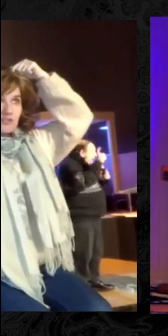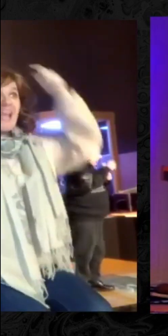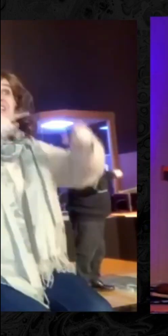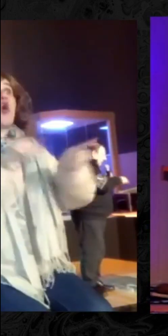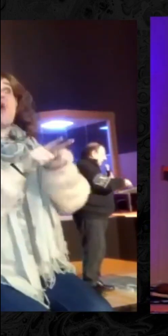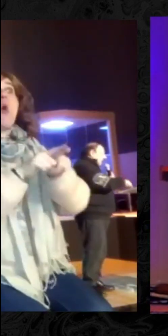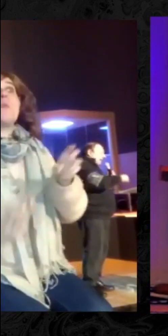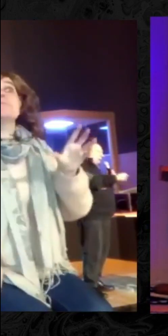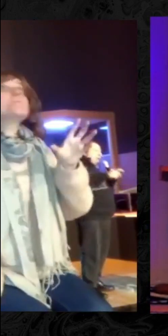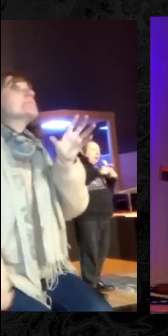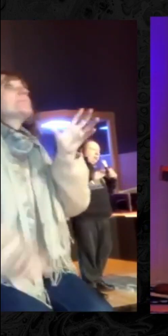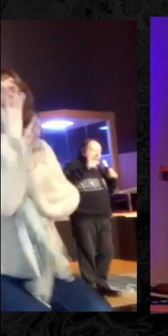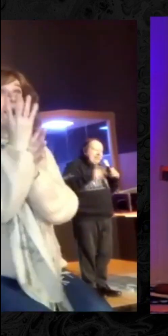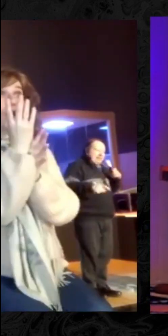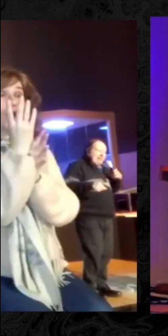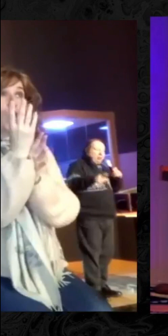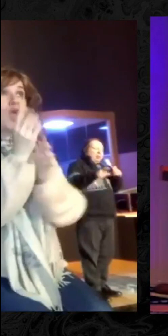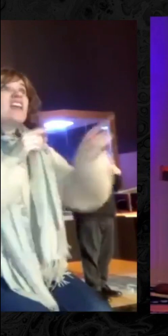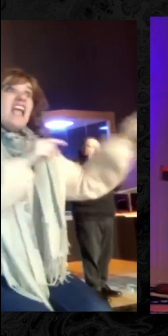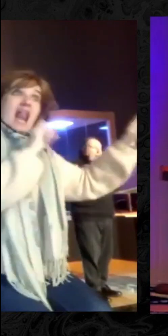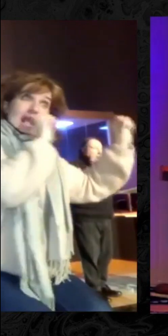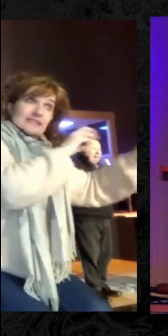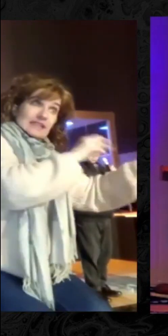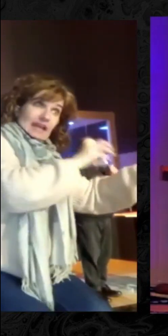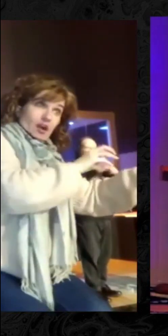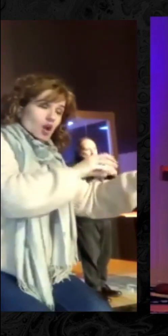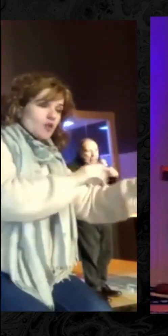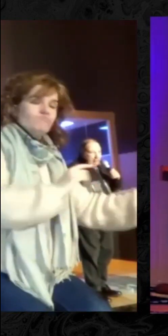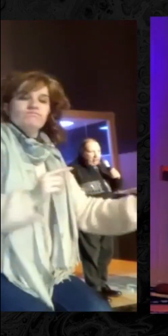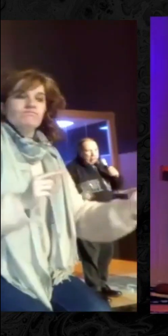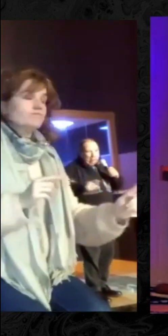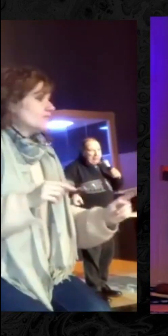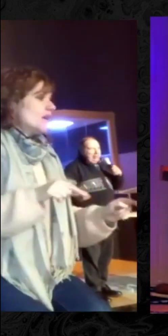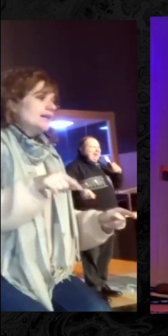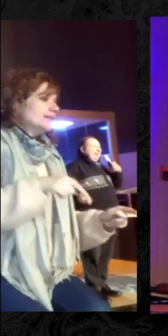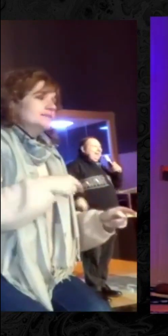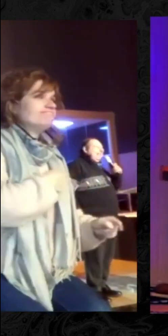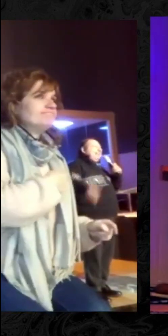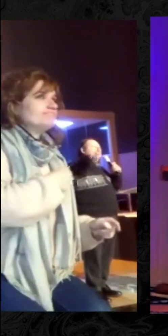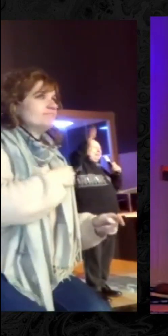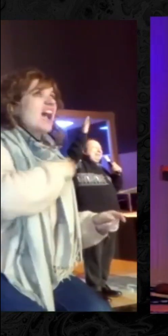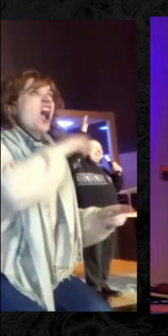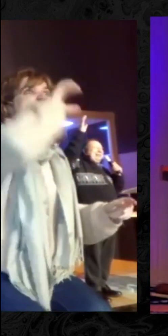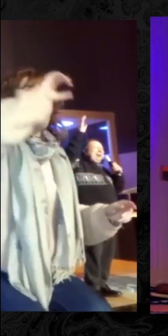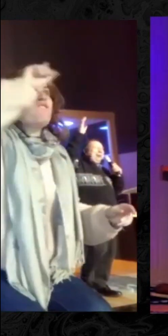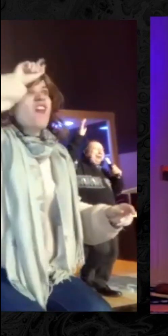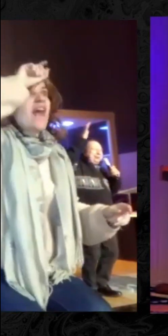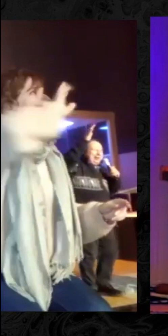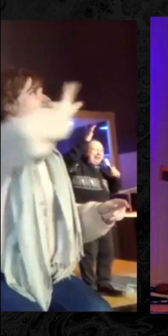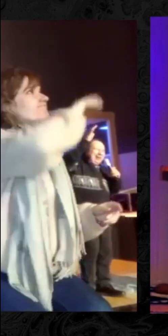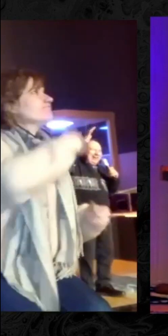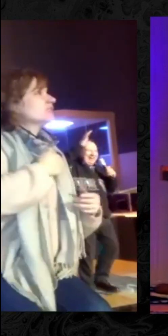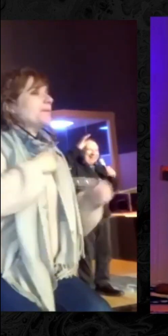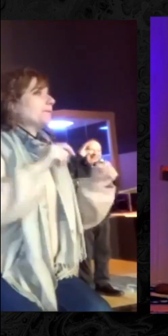hechiceros que se creían que eran estos van y le dicen Aarón escucha que estos dedos de Dios No podemos hacer nada dar un aplauso al Señor